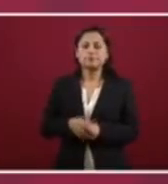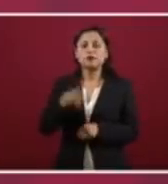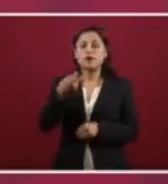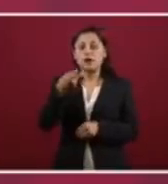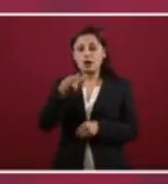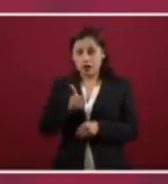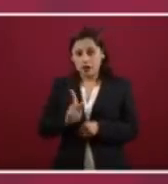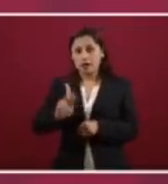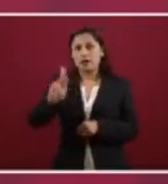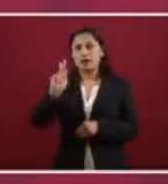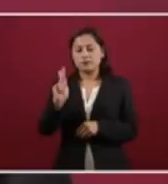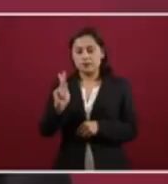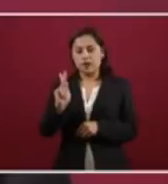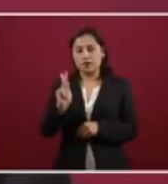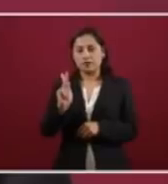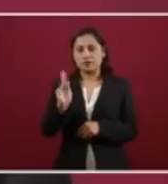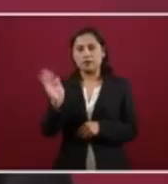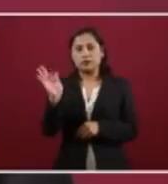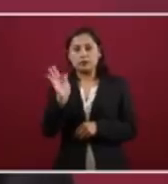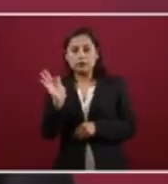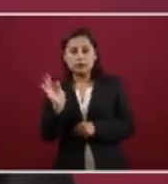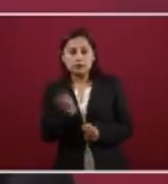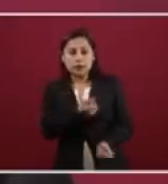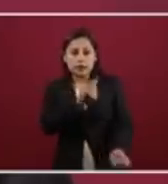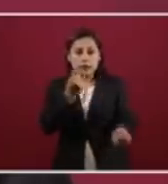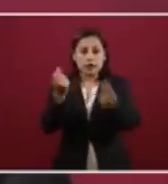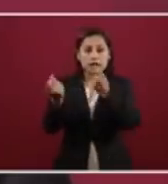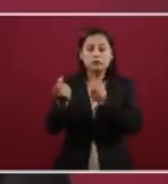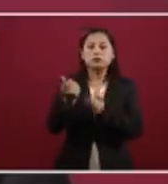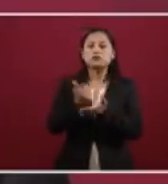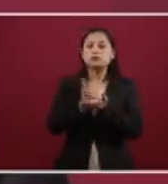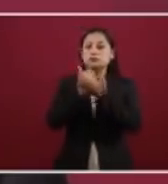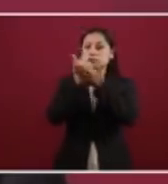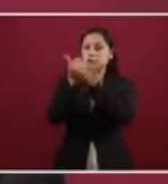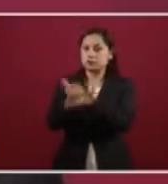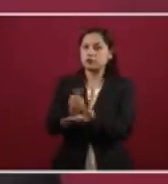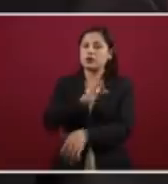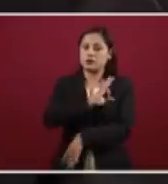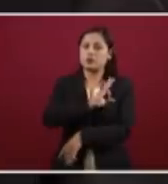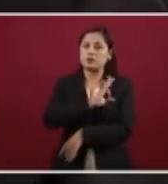aportación, es un servicio que se presta a la patria